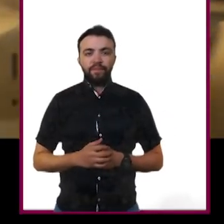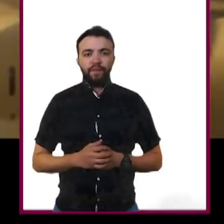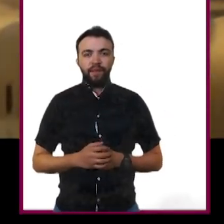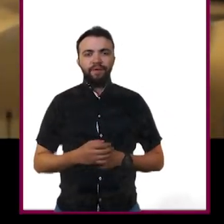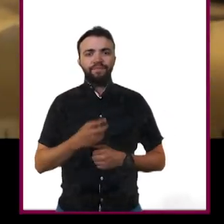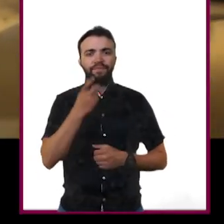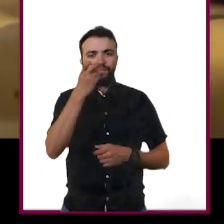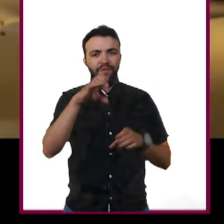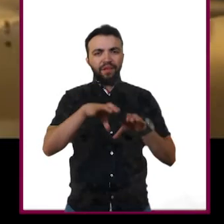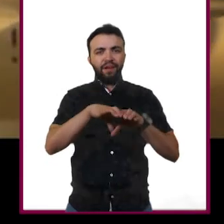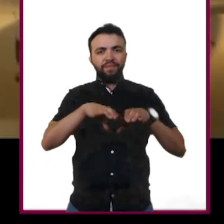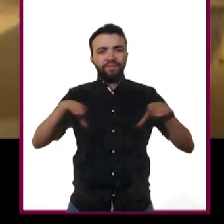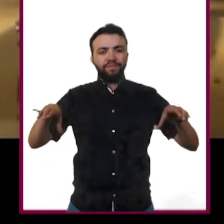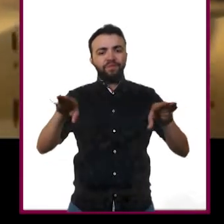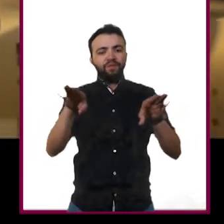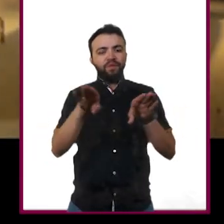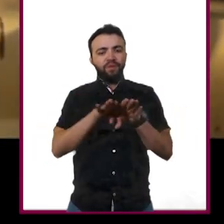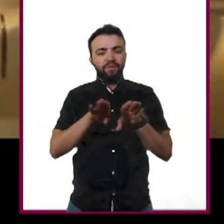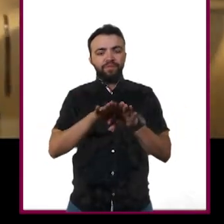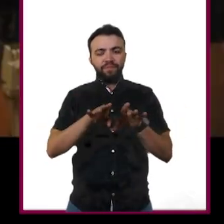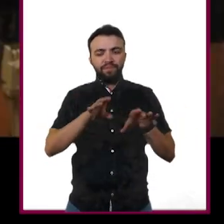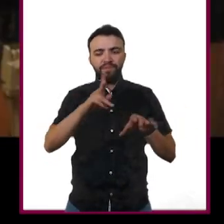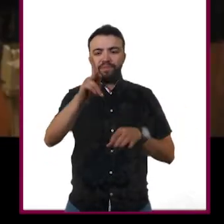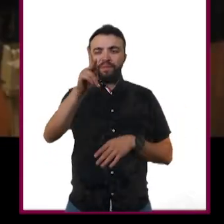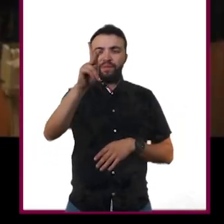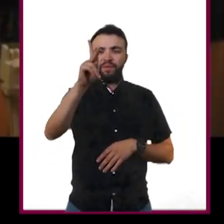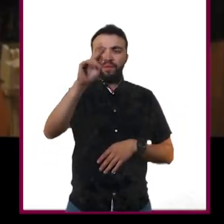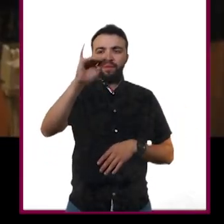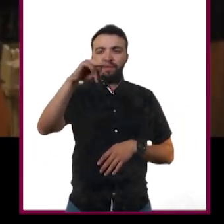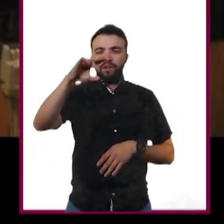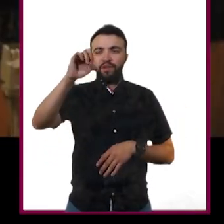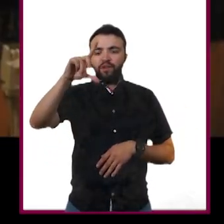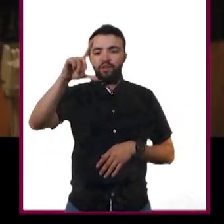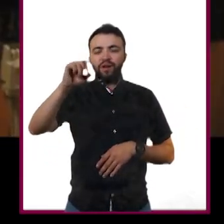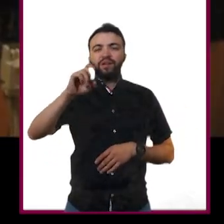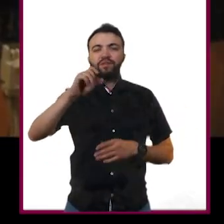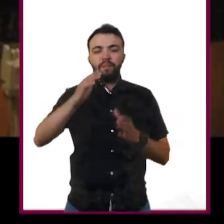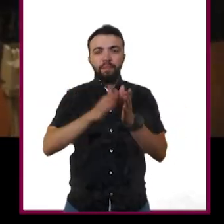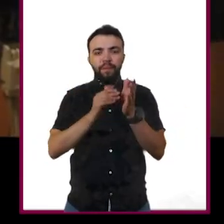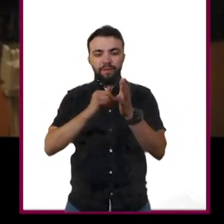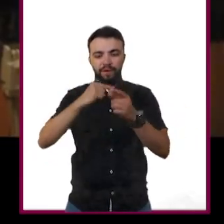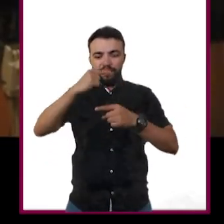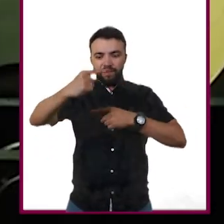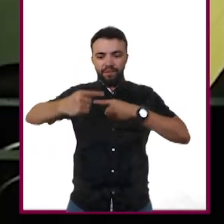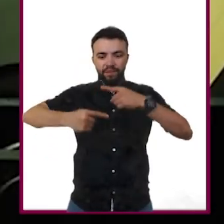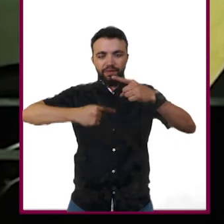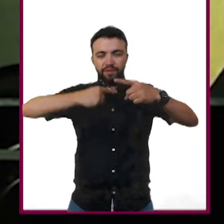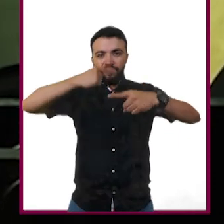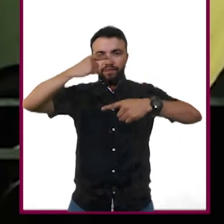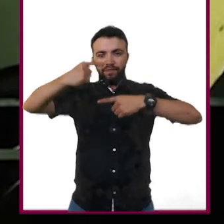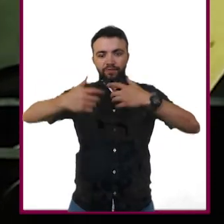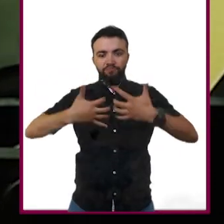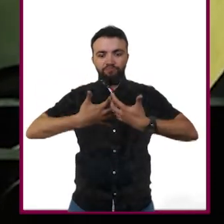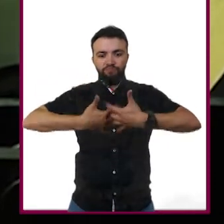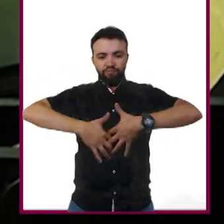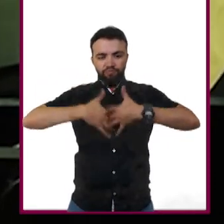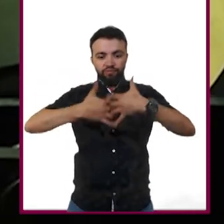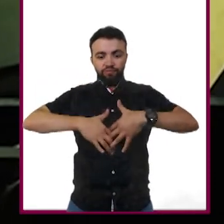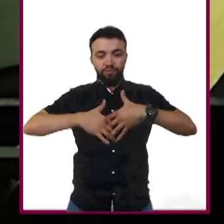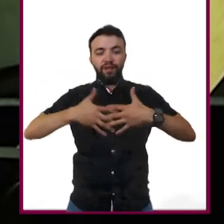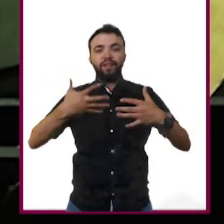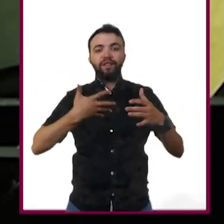Esta pieza es una adaptación digital de la pianola en la que los rollos de papel giran a lo largo de un sistema de barriles motorizados y